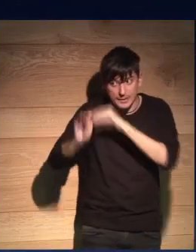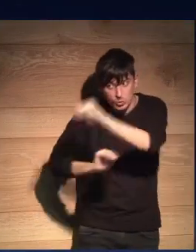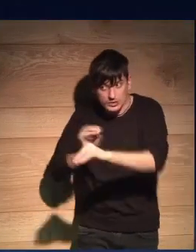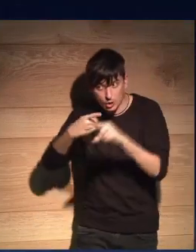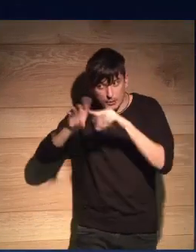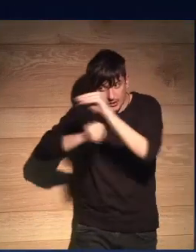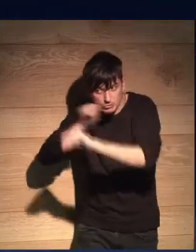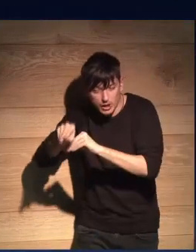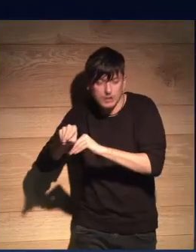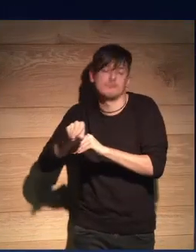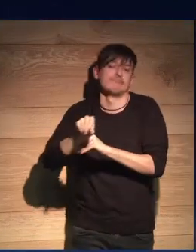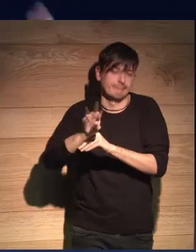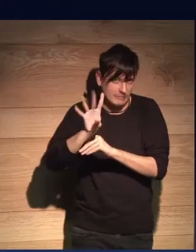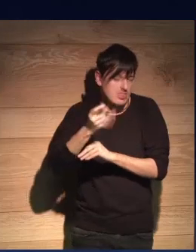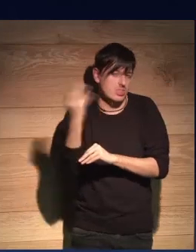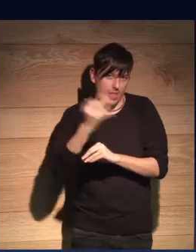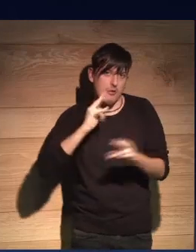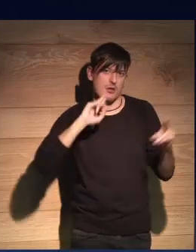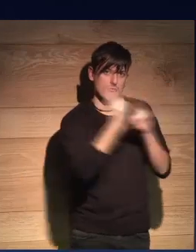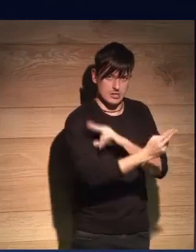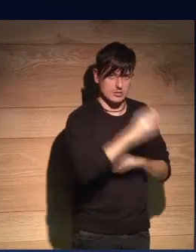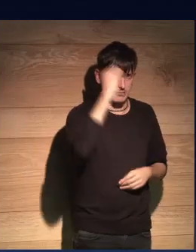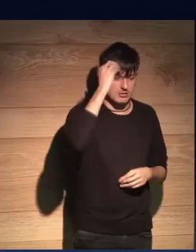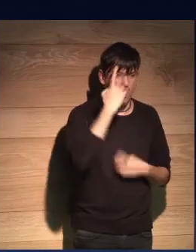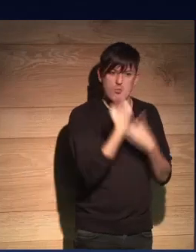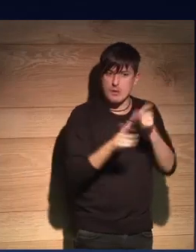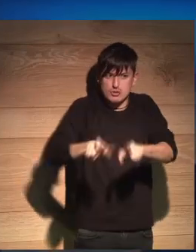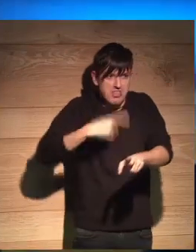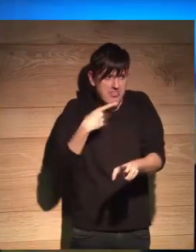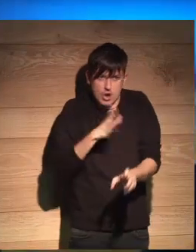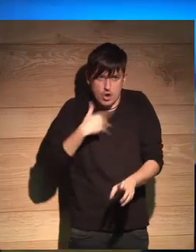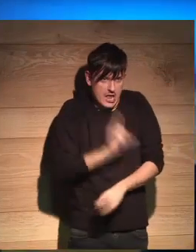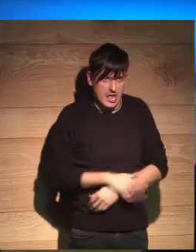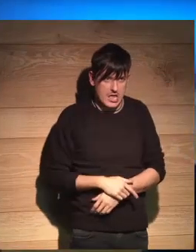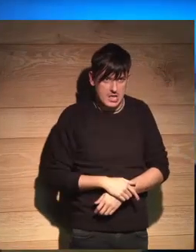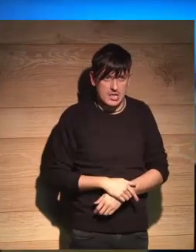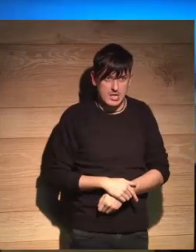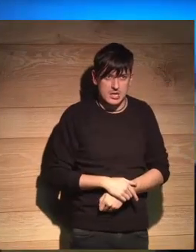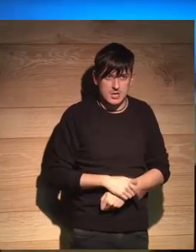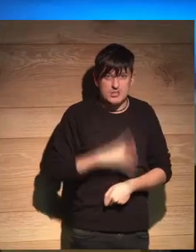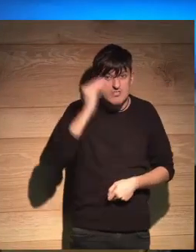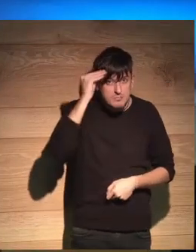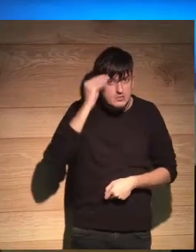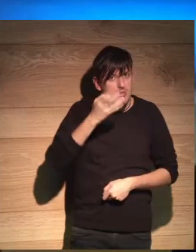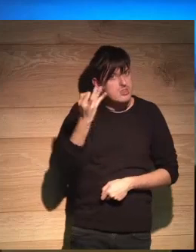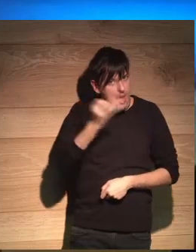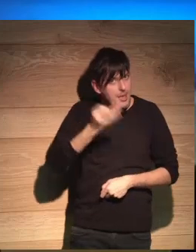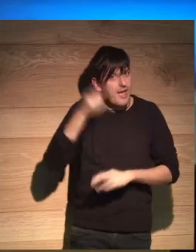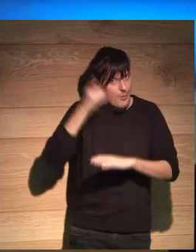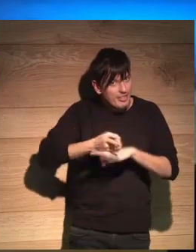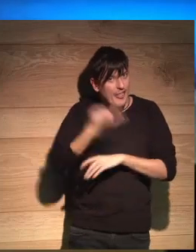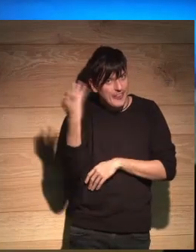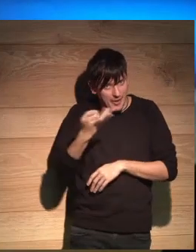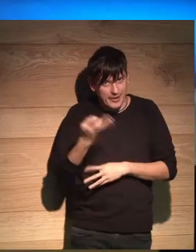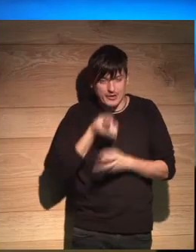ciertas cosas y entonces sí que te veo en la obligación de contestarle y de ayudar. Hay gente que dice que no quiere. Pues, no, pero pues yo creo que eso sí que es obligación. Lo